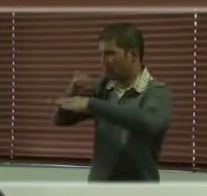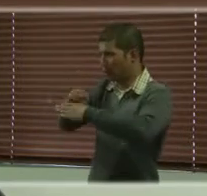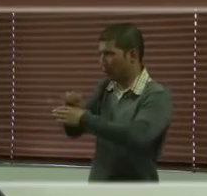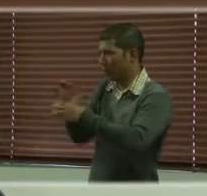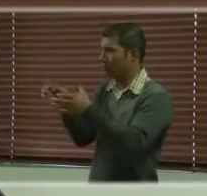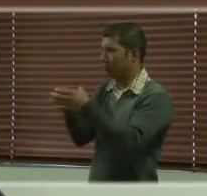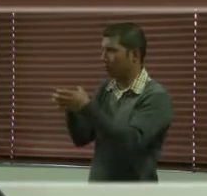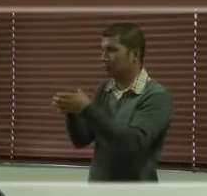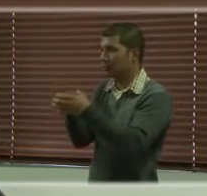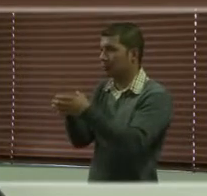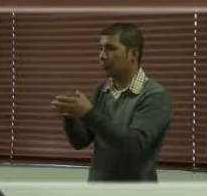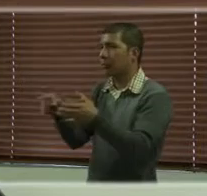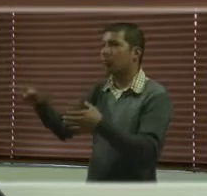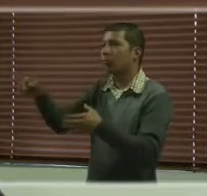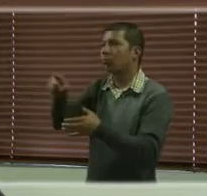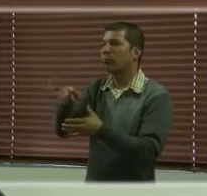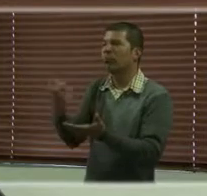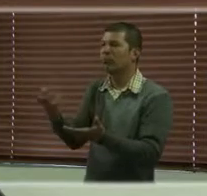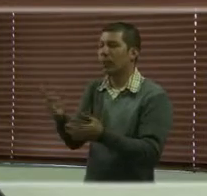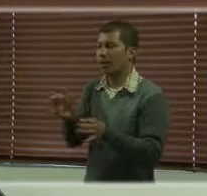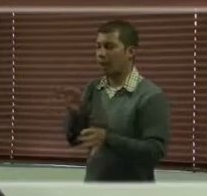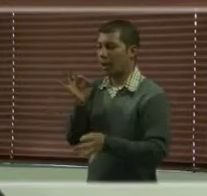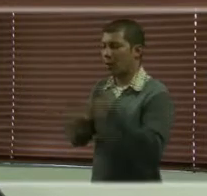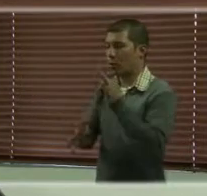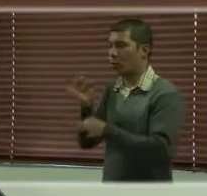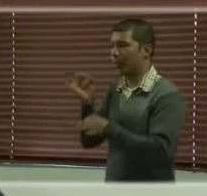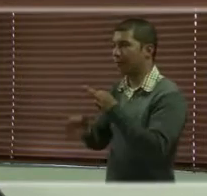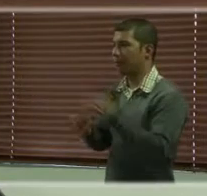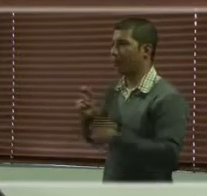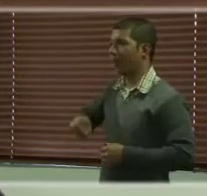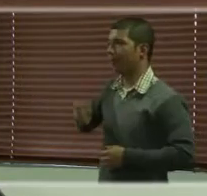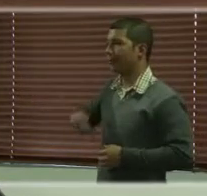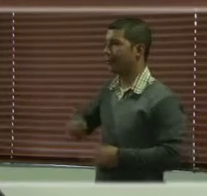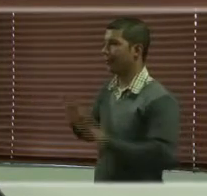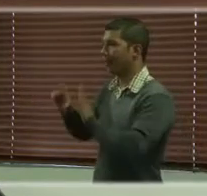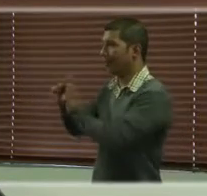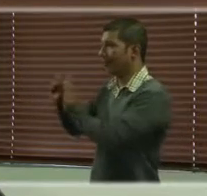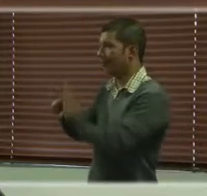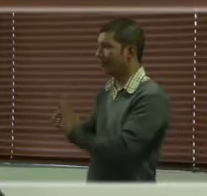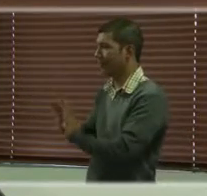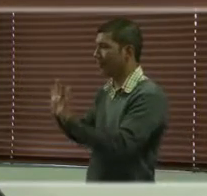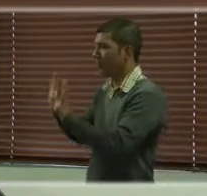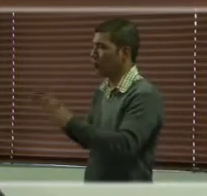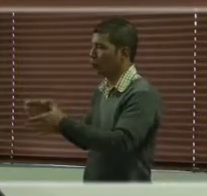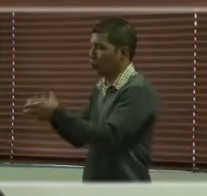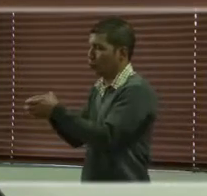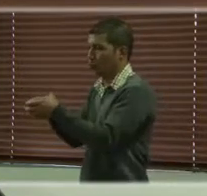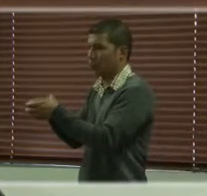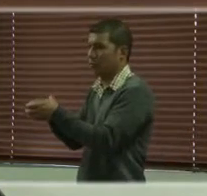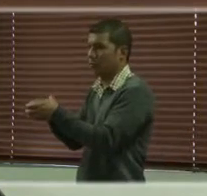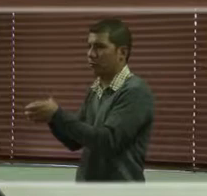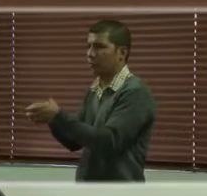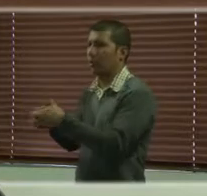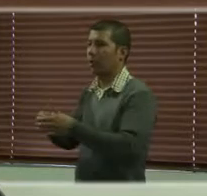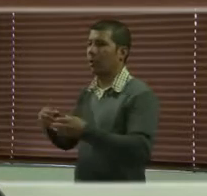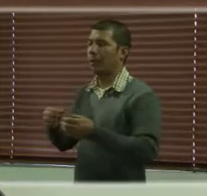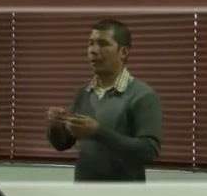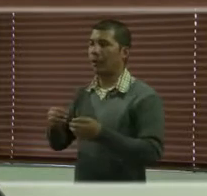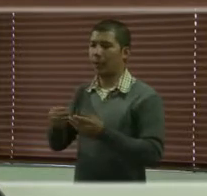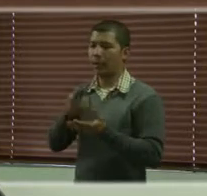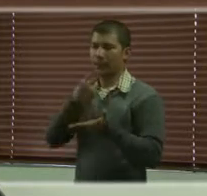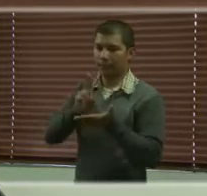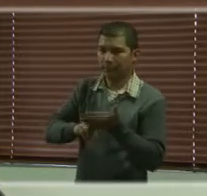utilizar es la jurisprudencia que el comité está produciendo a raíz de esas comunicaciones individuales